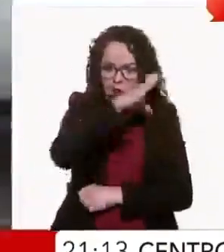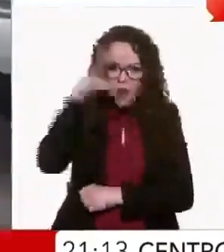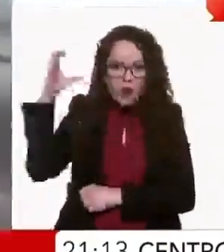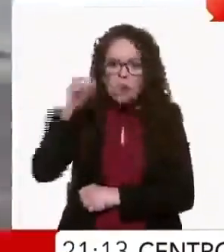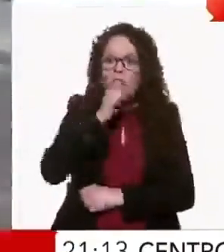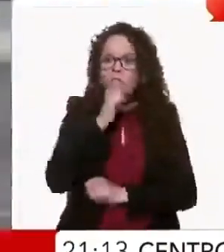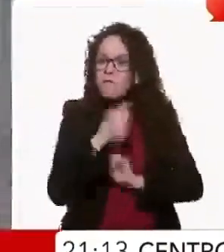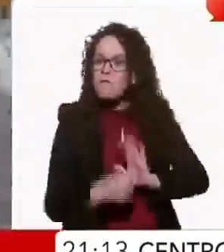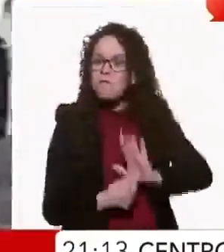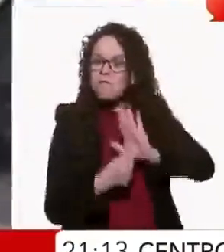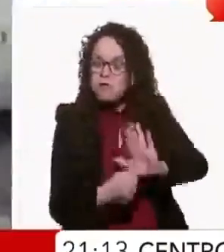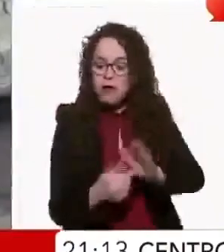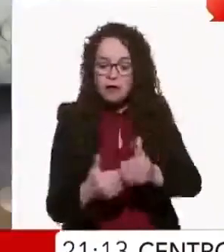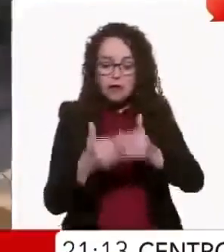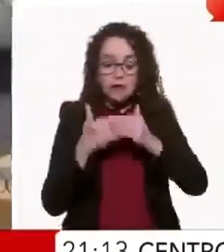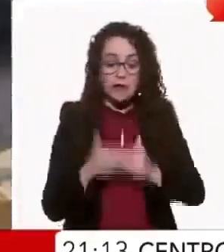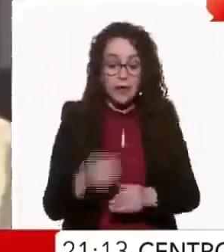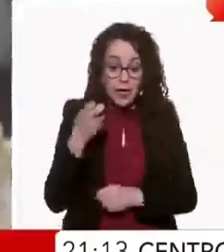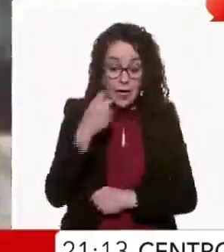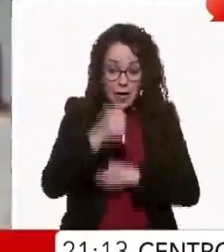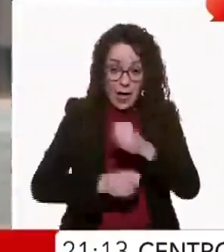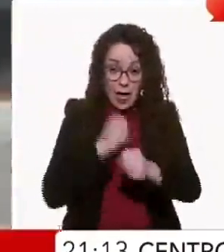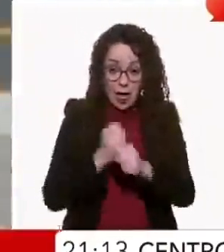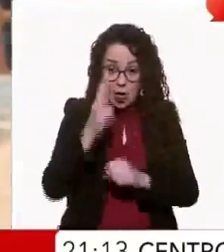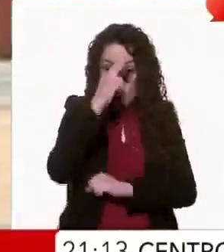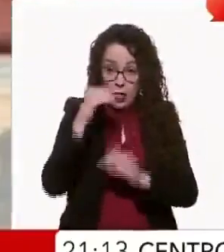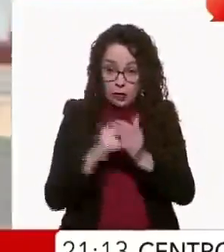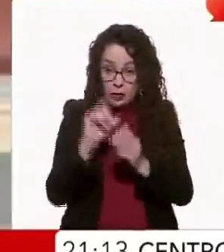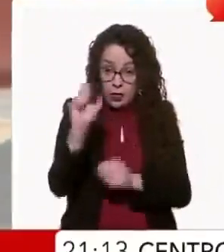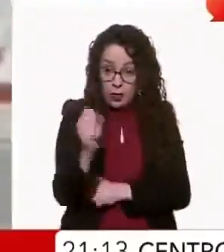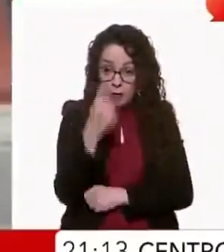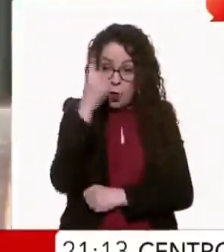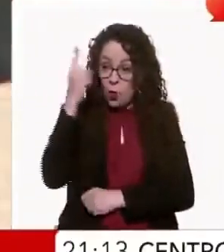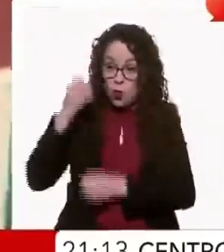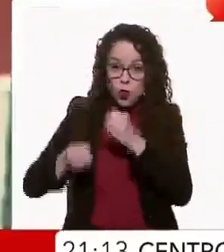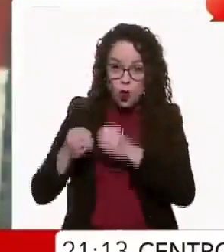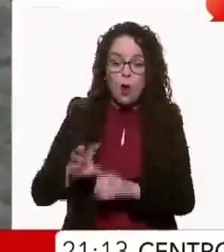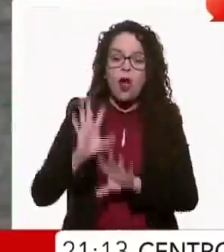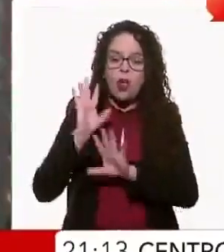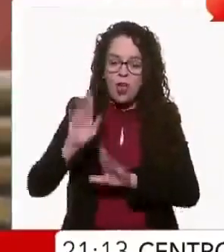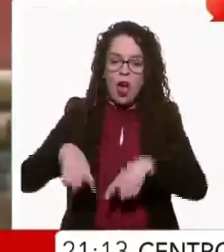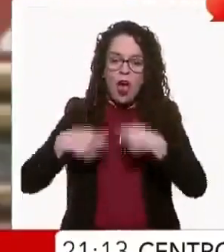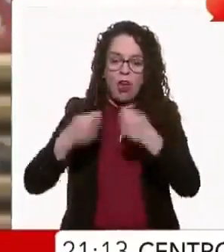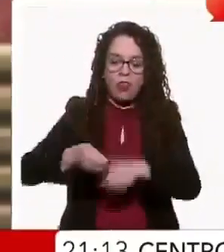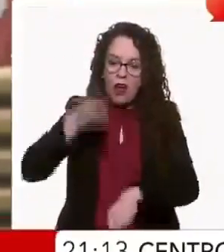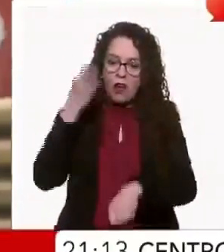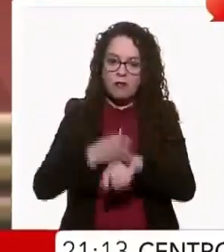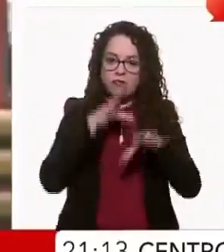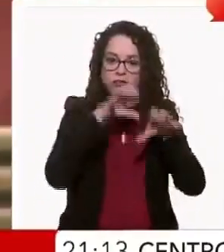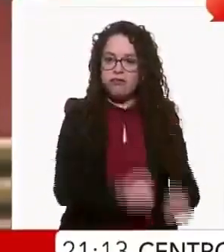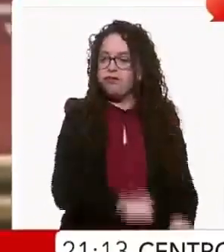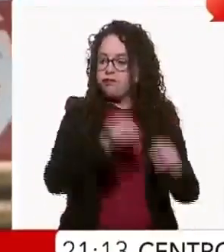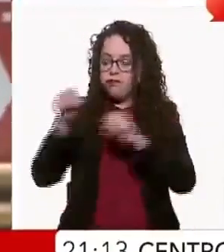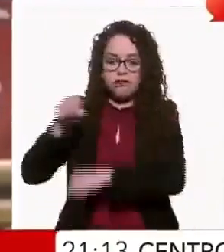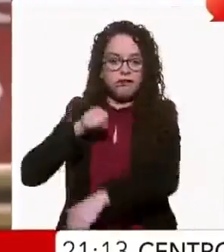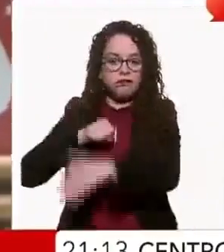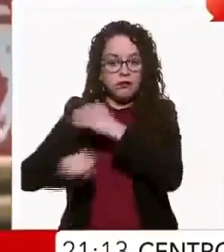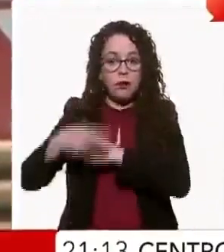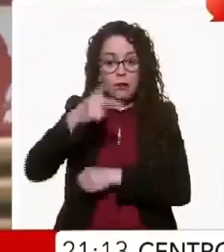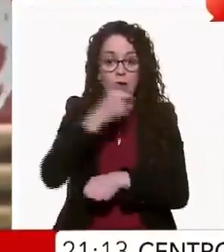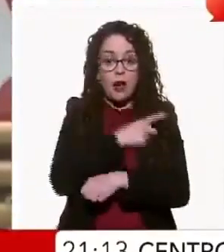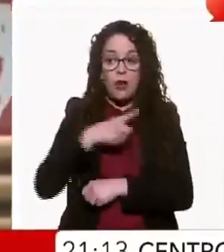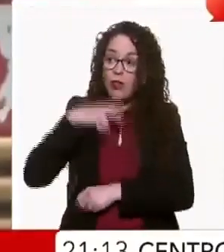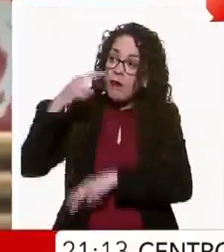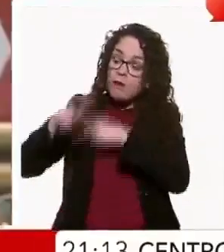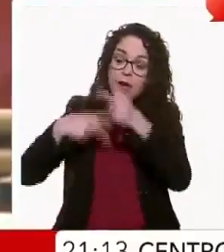ese 2021, un juez le dictó prisión preventiva oficiosa al acudir a una primera audiencia al